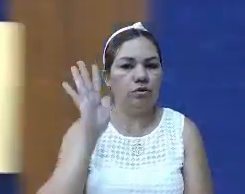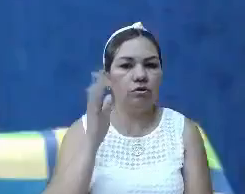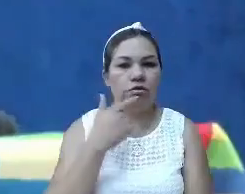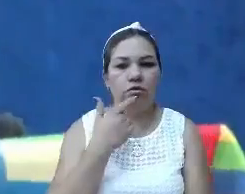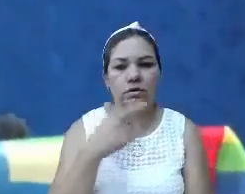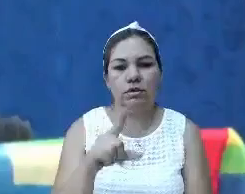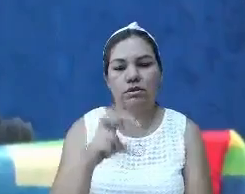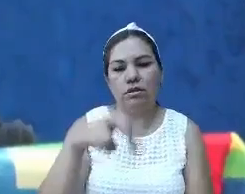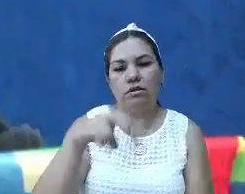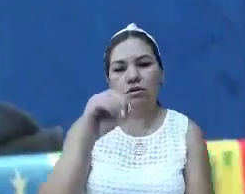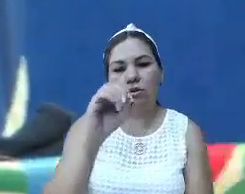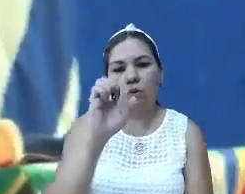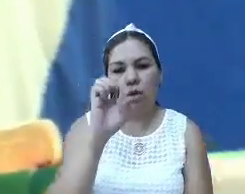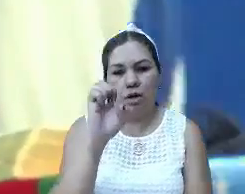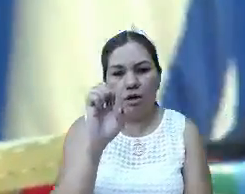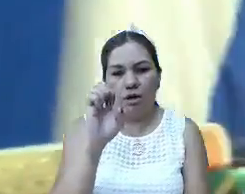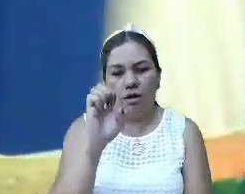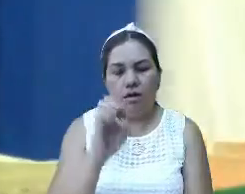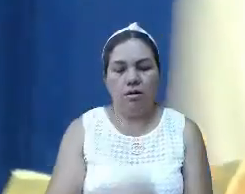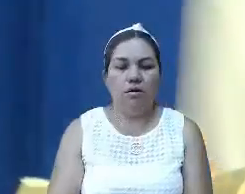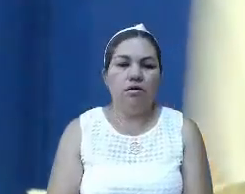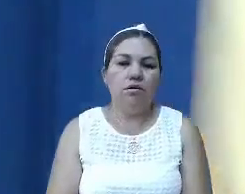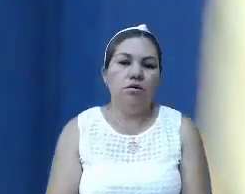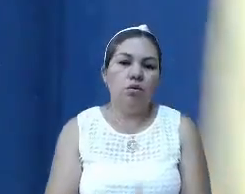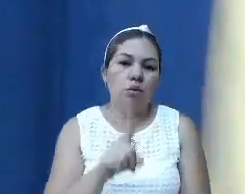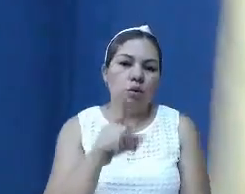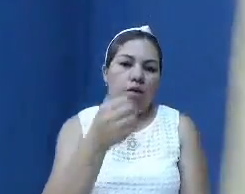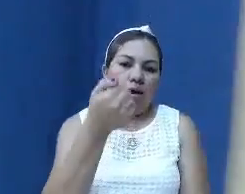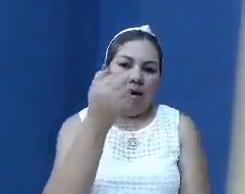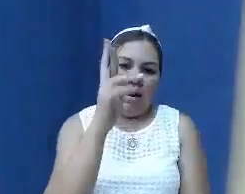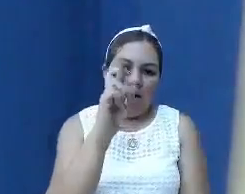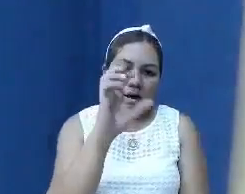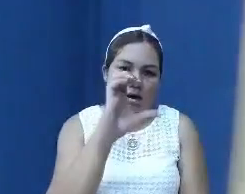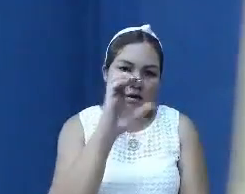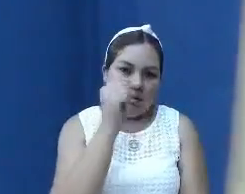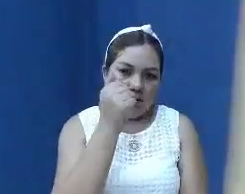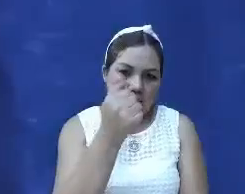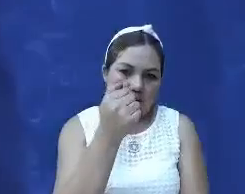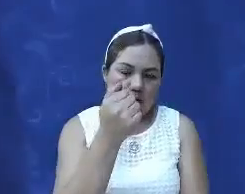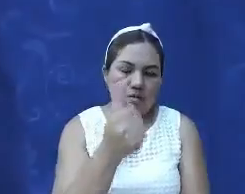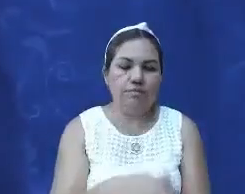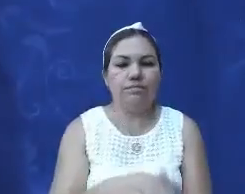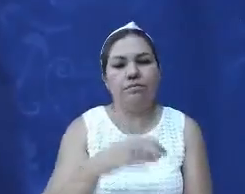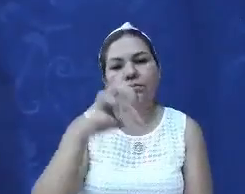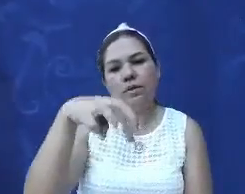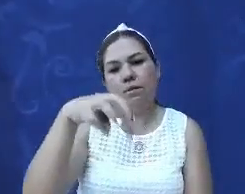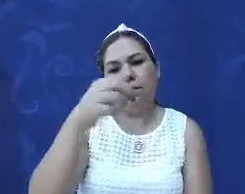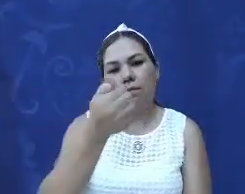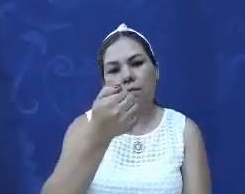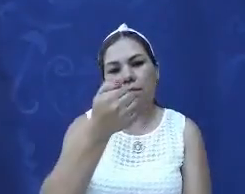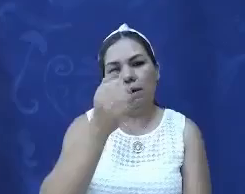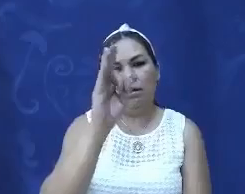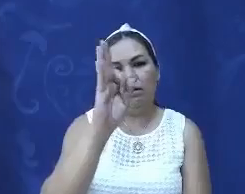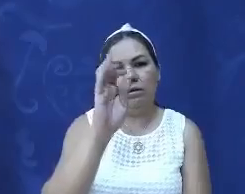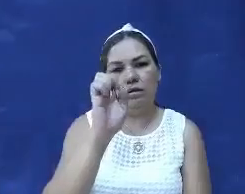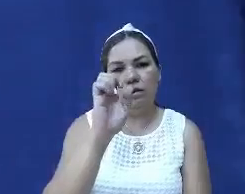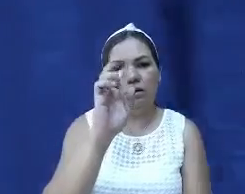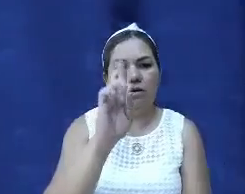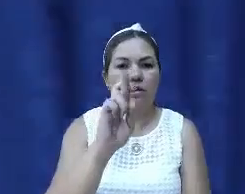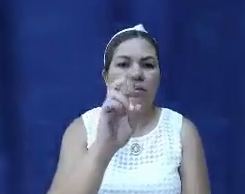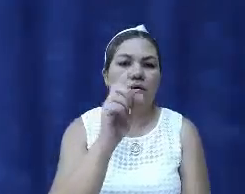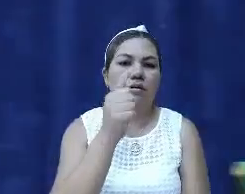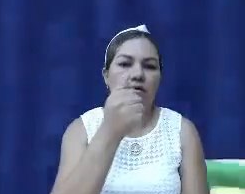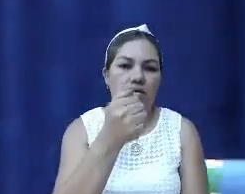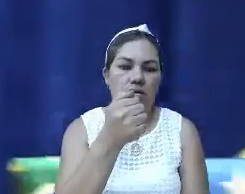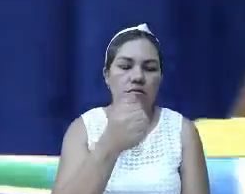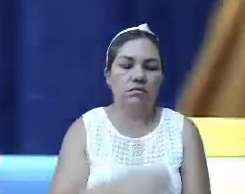vas a hacer un arca de esta madera y vas a hacer aposento. Y ahí le pedí al Señor que me revele. El